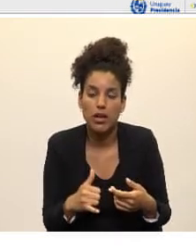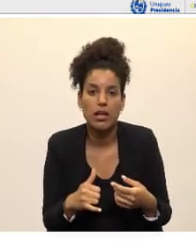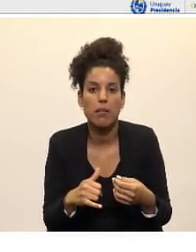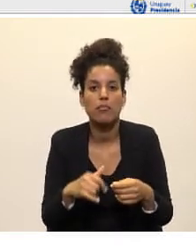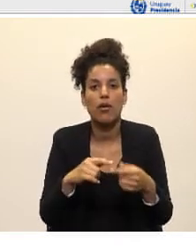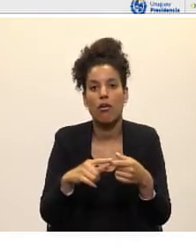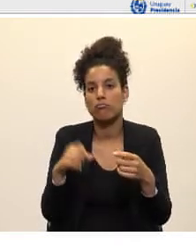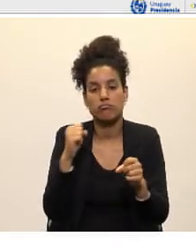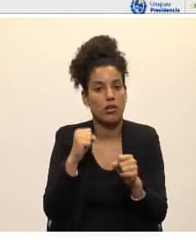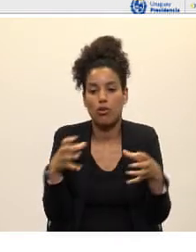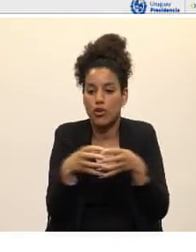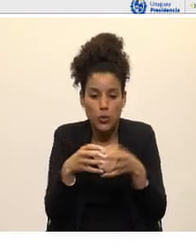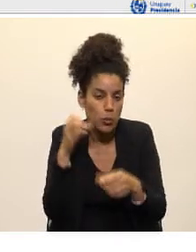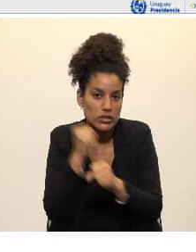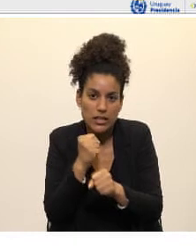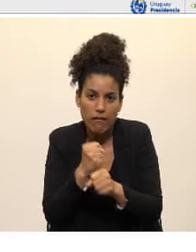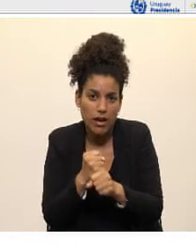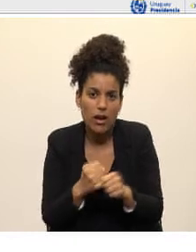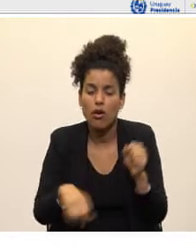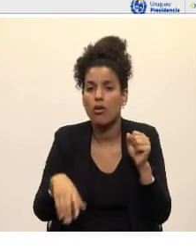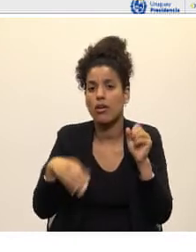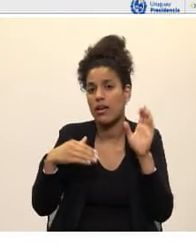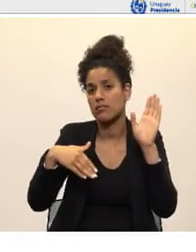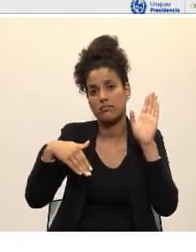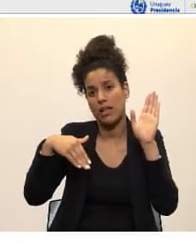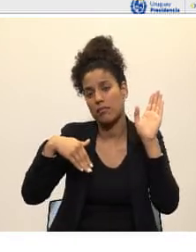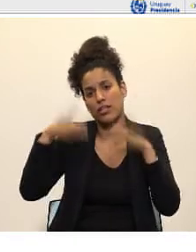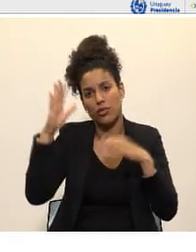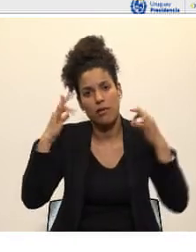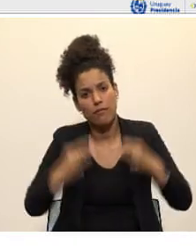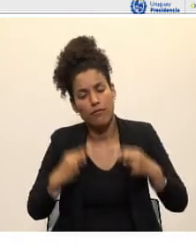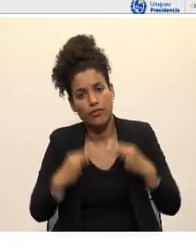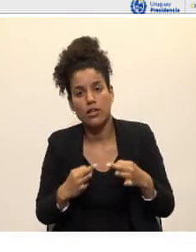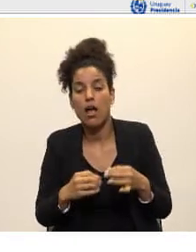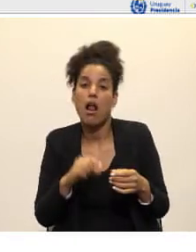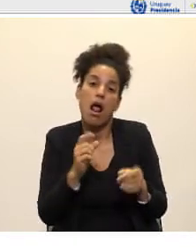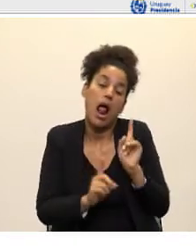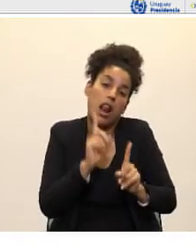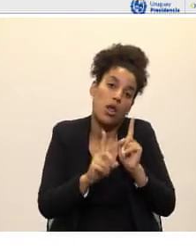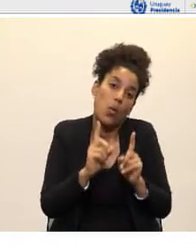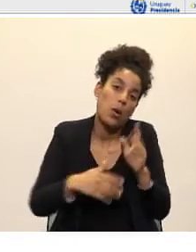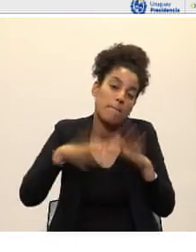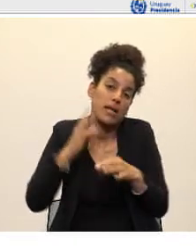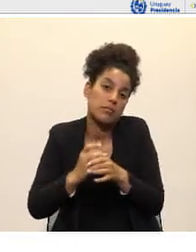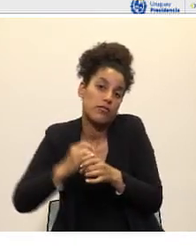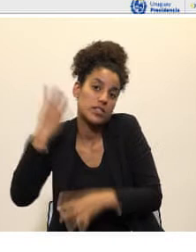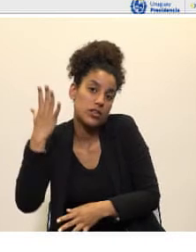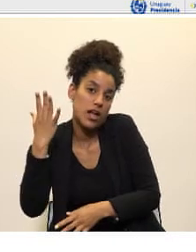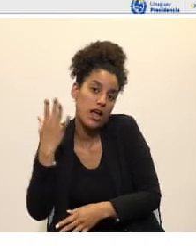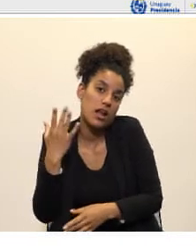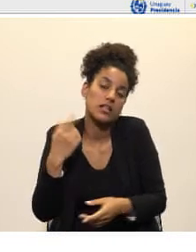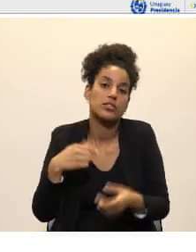de trabajo que quizás están con mayor o menor consolidación, algunos más expertos que otros, pero que